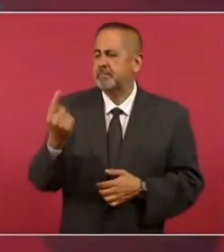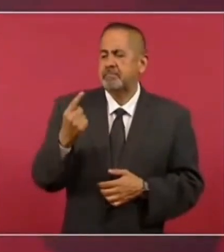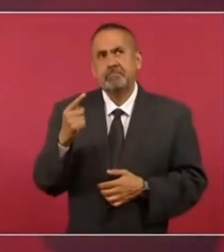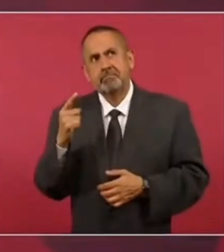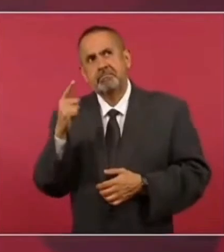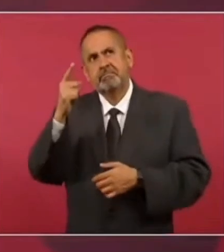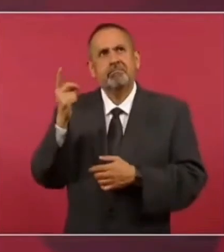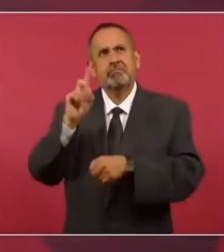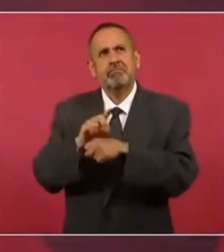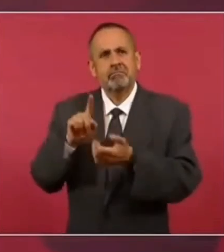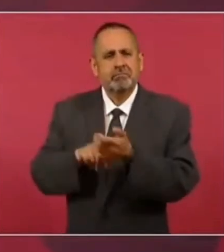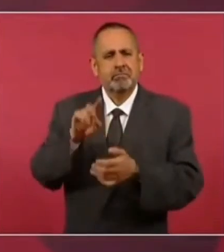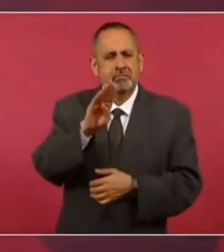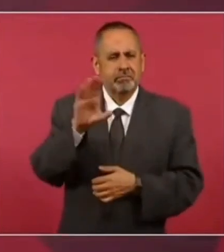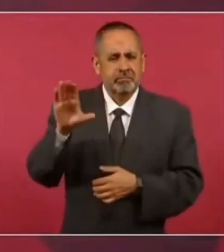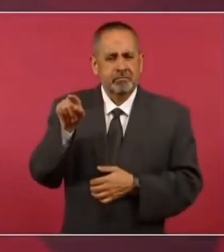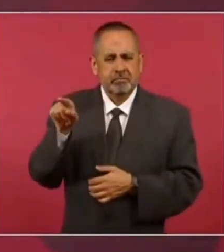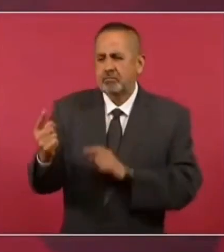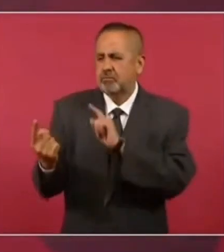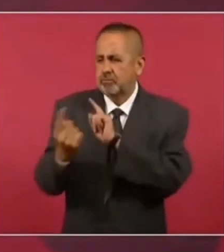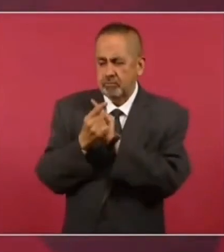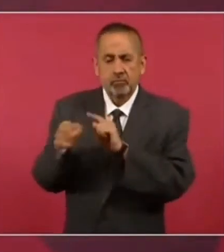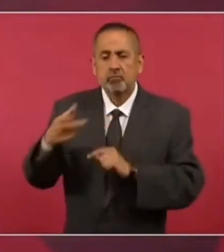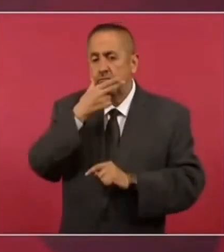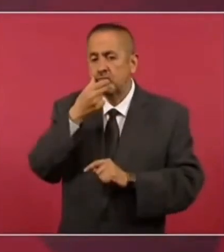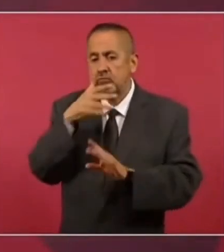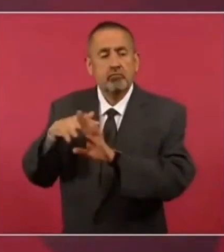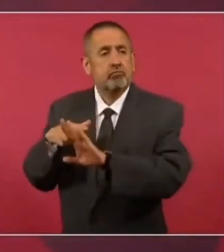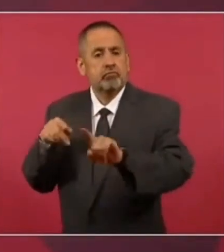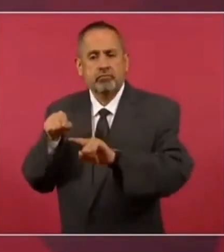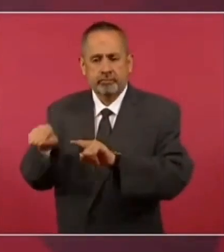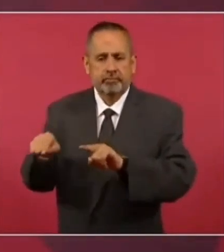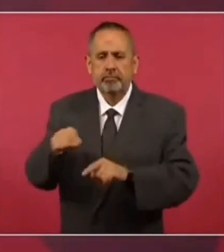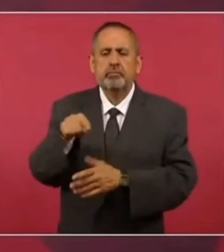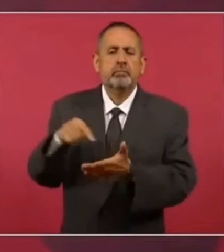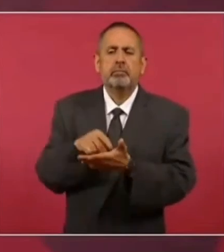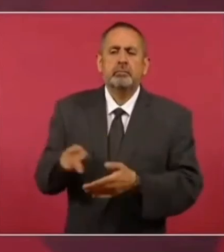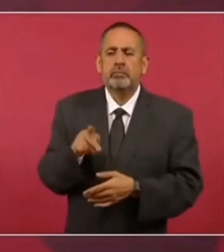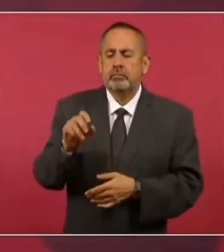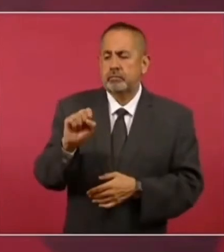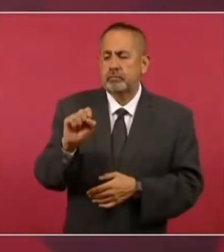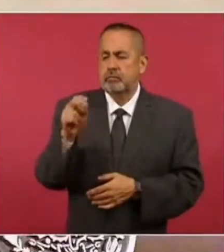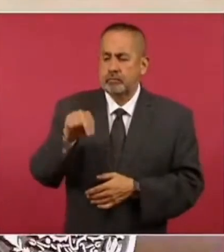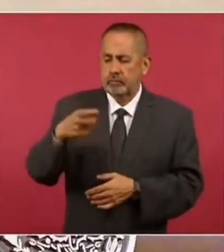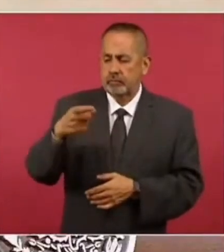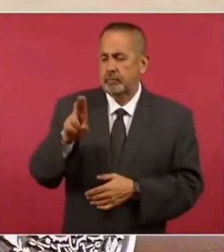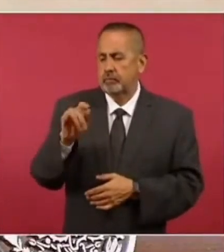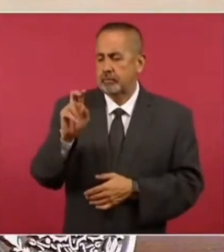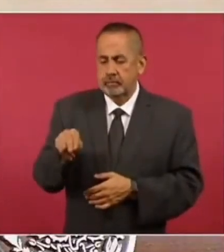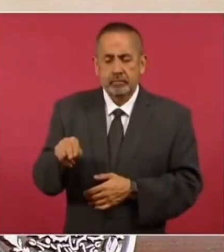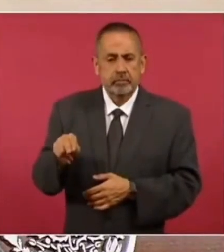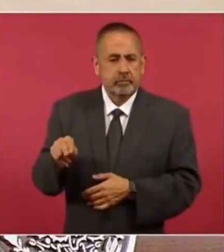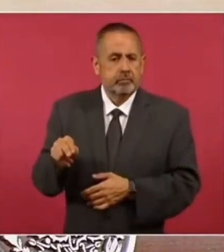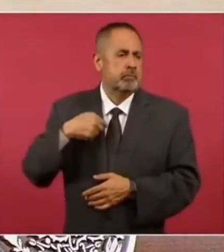allá en Baja California un migrante en San Quintín, cuando yo estaba